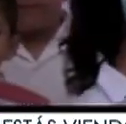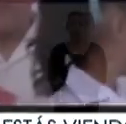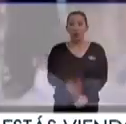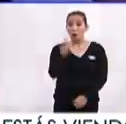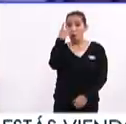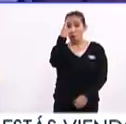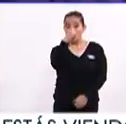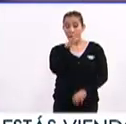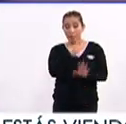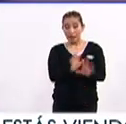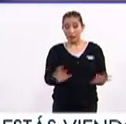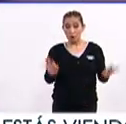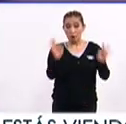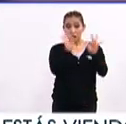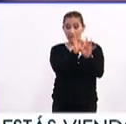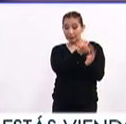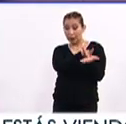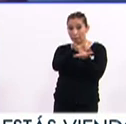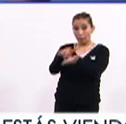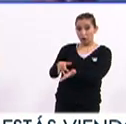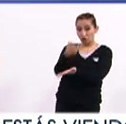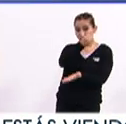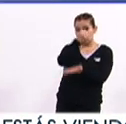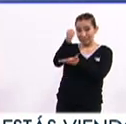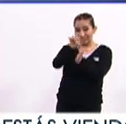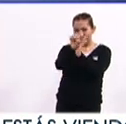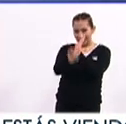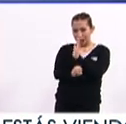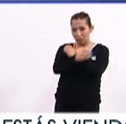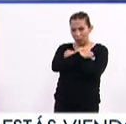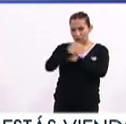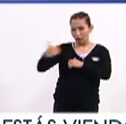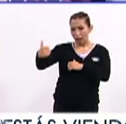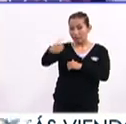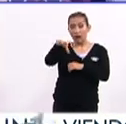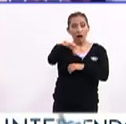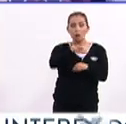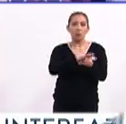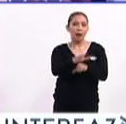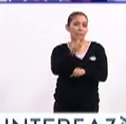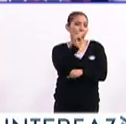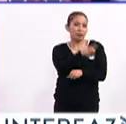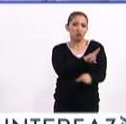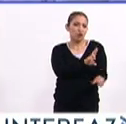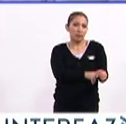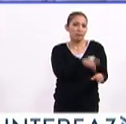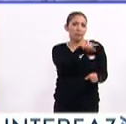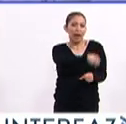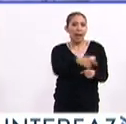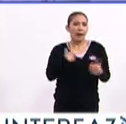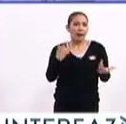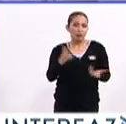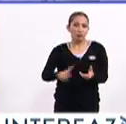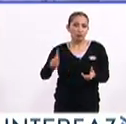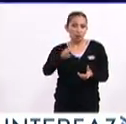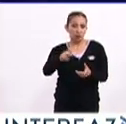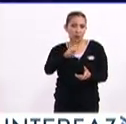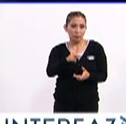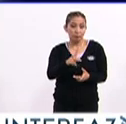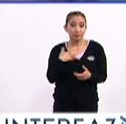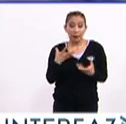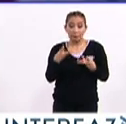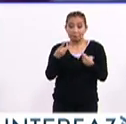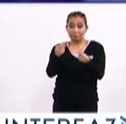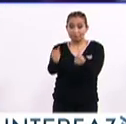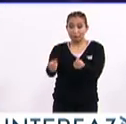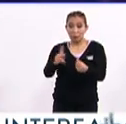Una de las fuentes principales de financiamiento de los sistemas educativos es, por su propia naturaleza, de carácter público. La